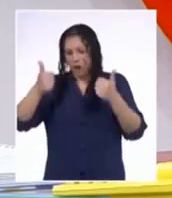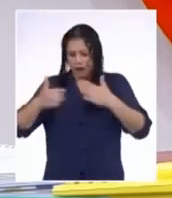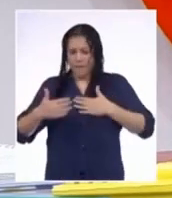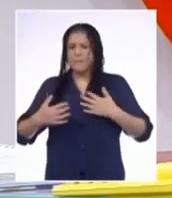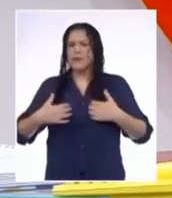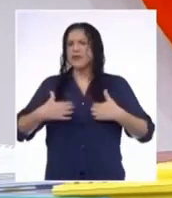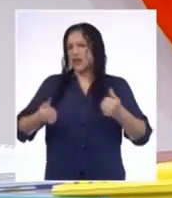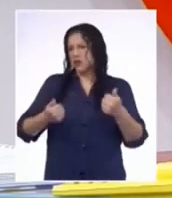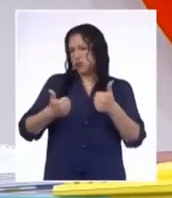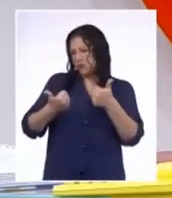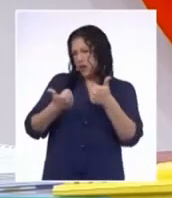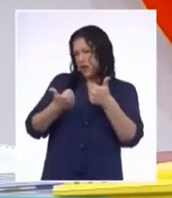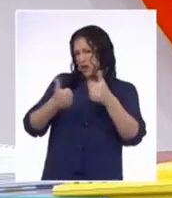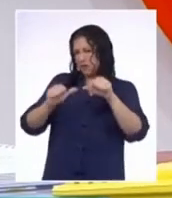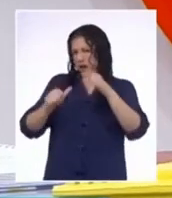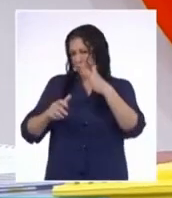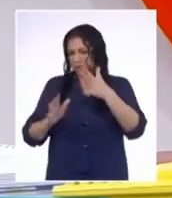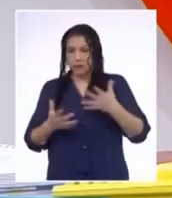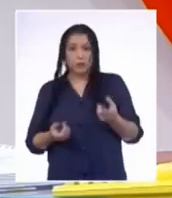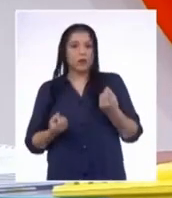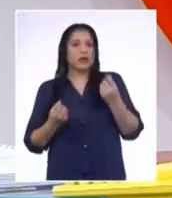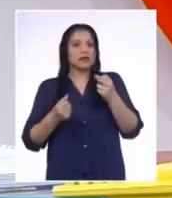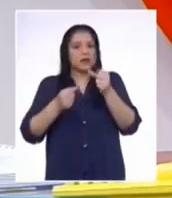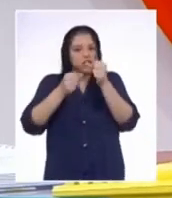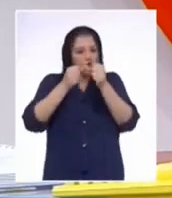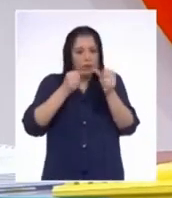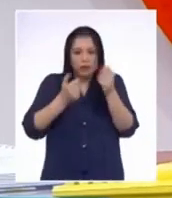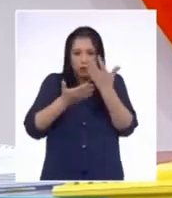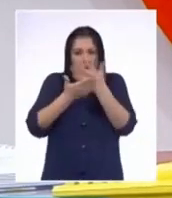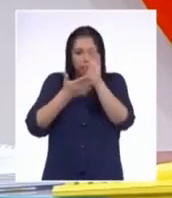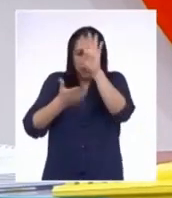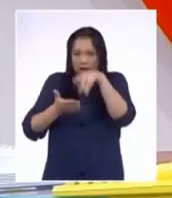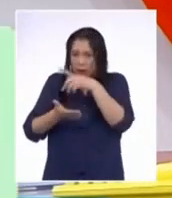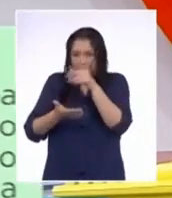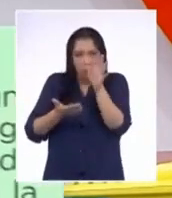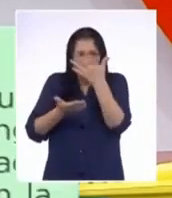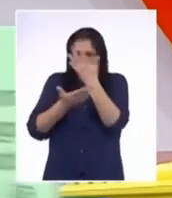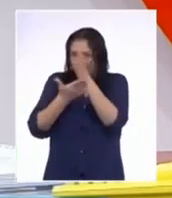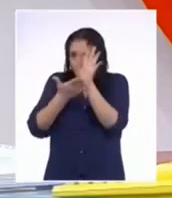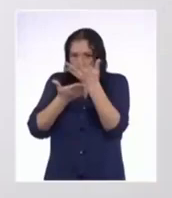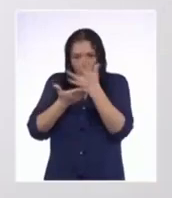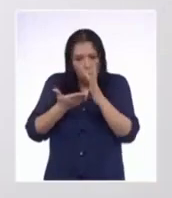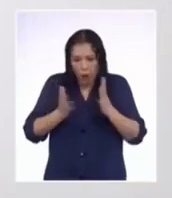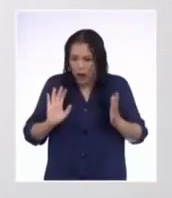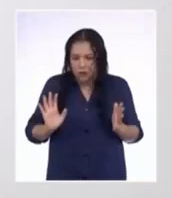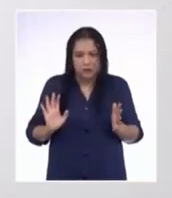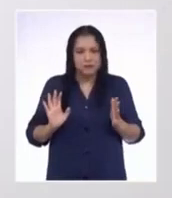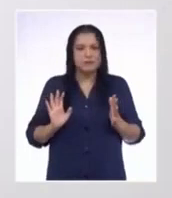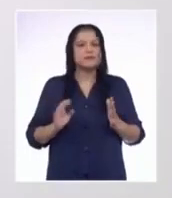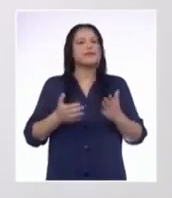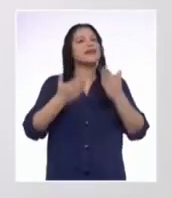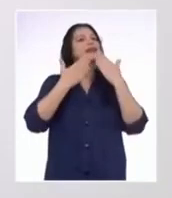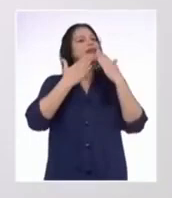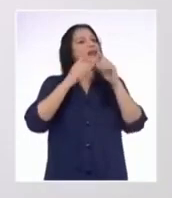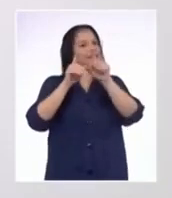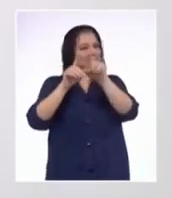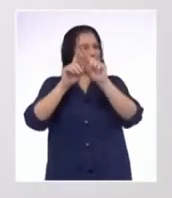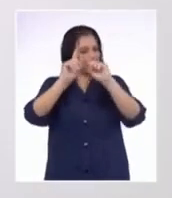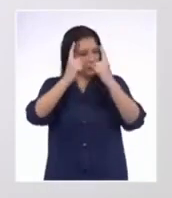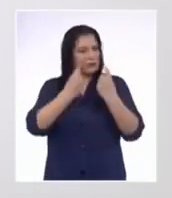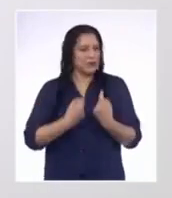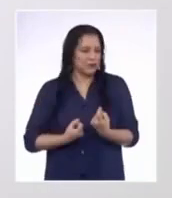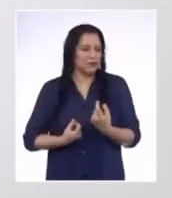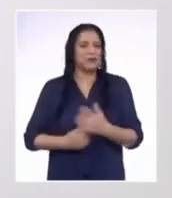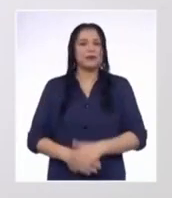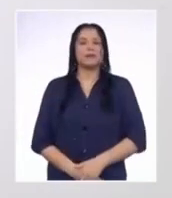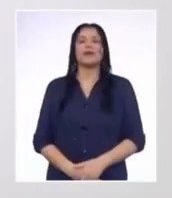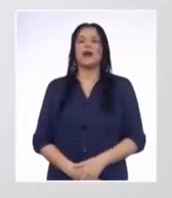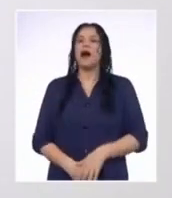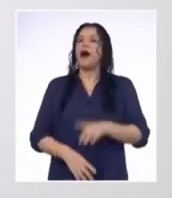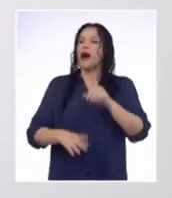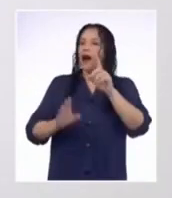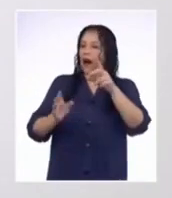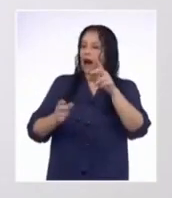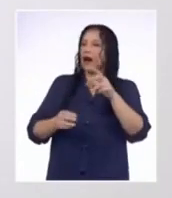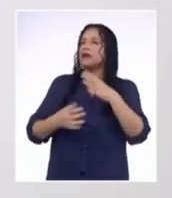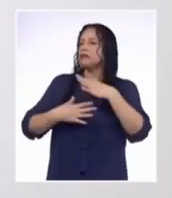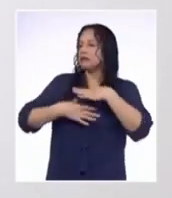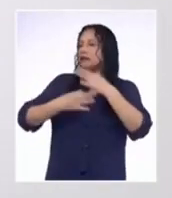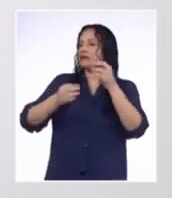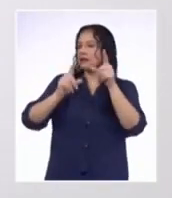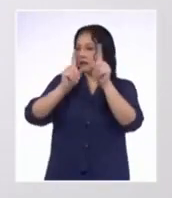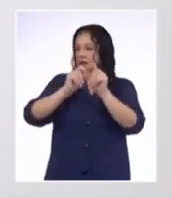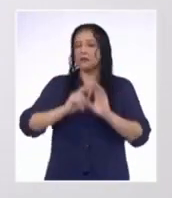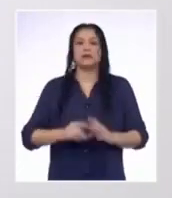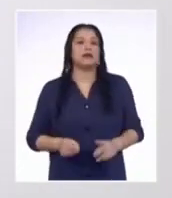de salud? Porque dicho valor no lo encuentro en la tabla del IMC. Gracias por tu pregunta, Daniel. Por cierto,